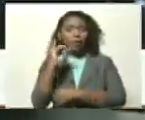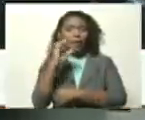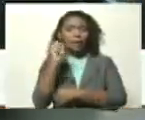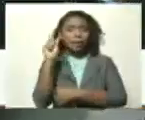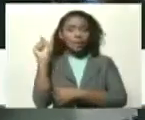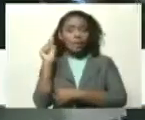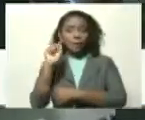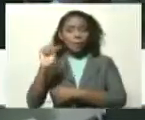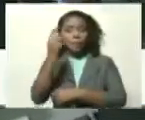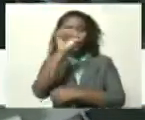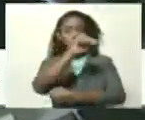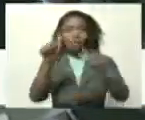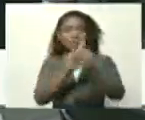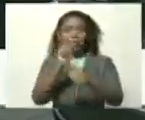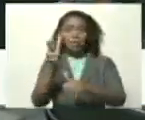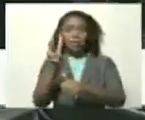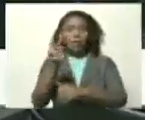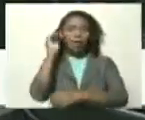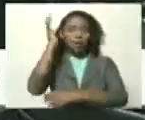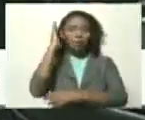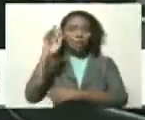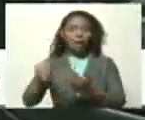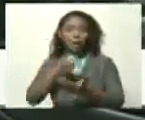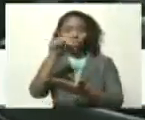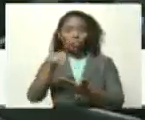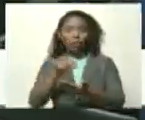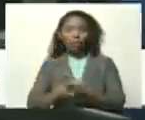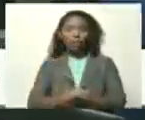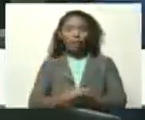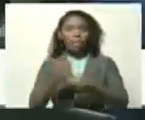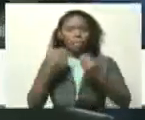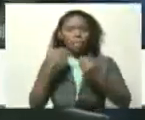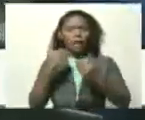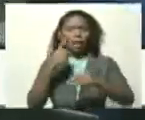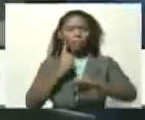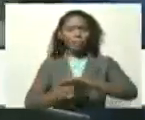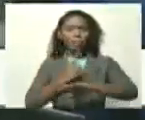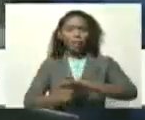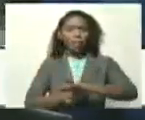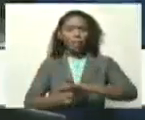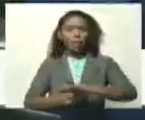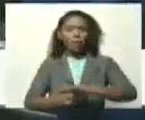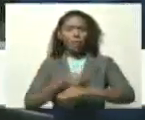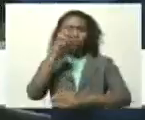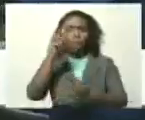primera vicepresidenta de la Asamblea Nacional para el periodo